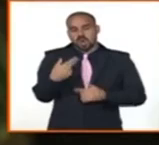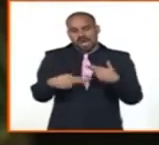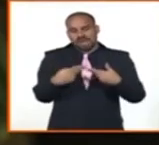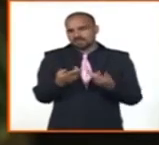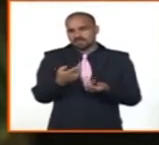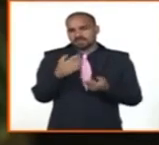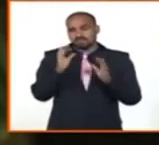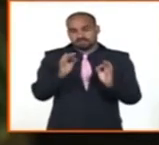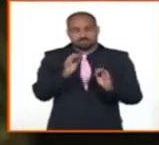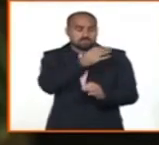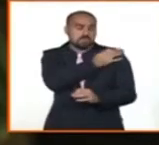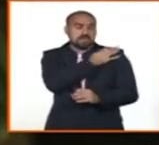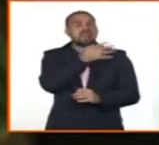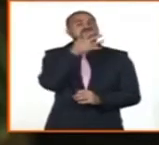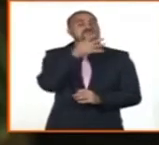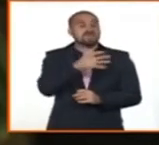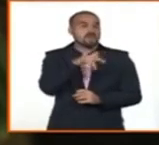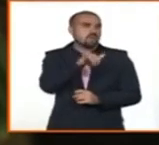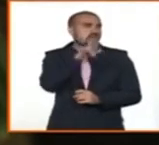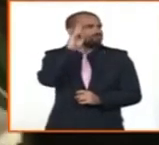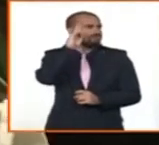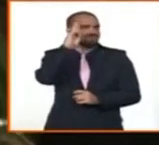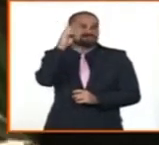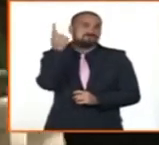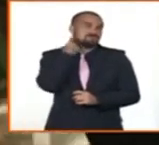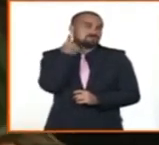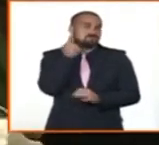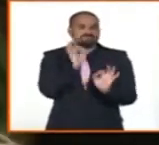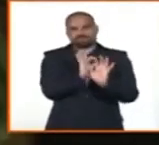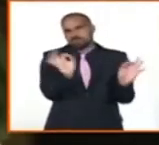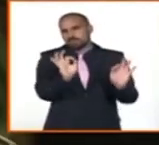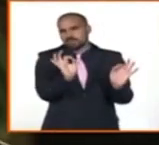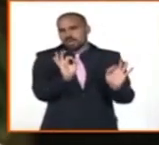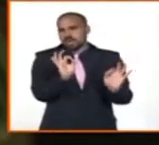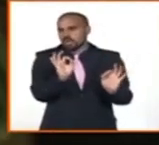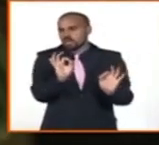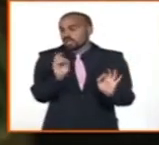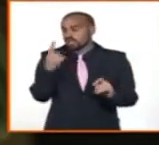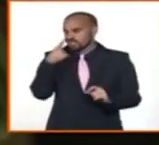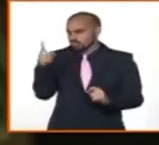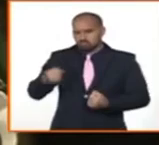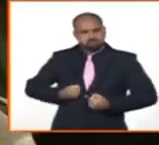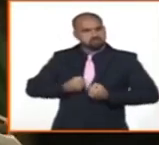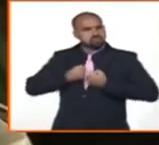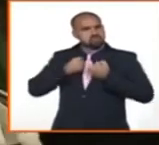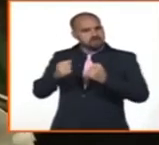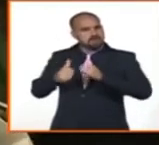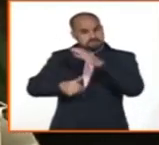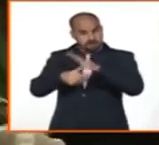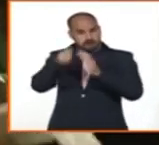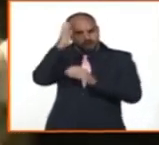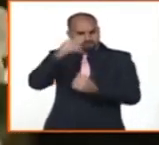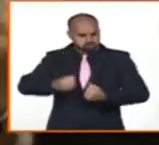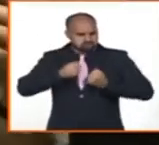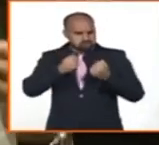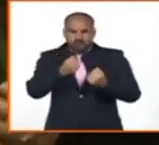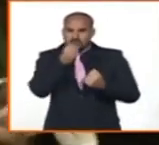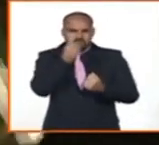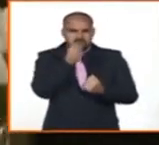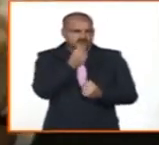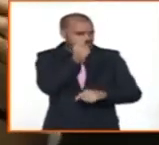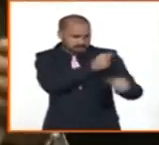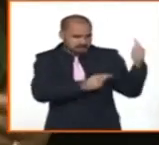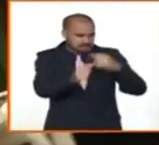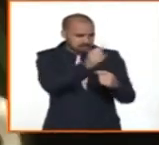comandante en jefe, ha tenido usted toda esta fuerza realmente de poder dar prioridad, de